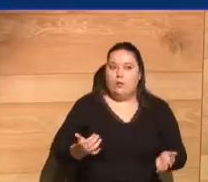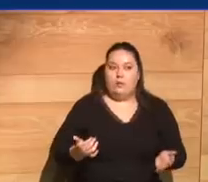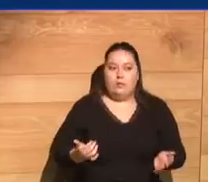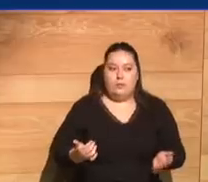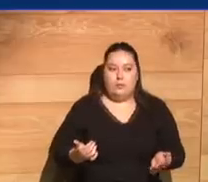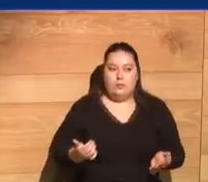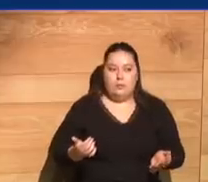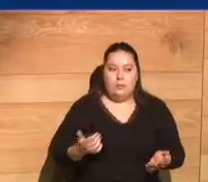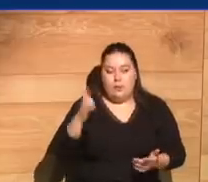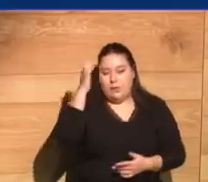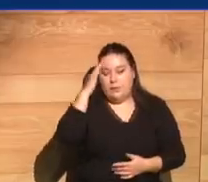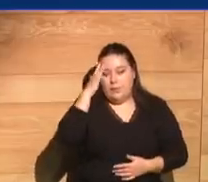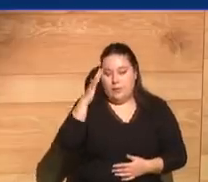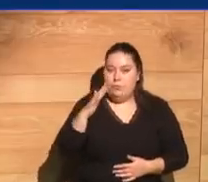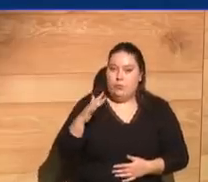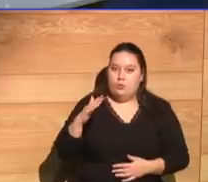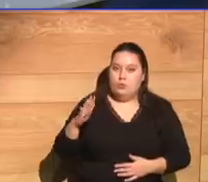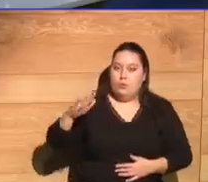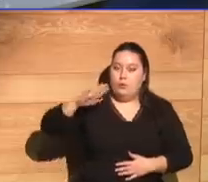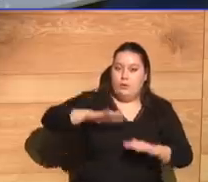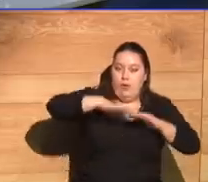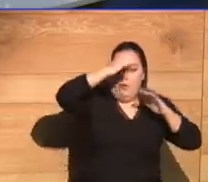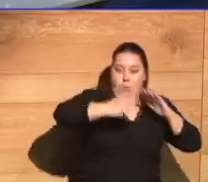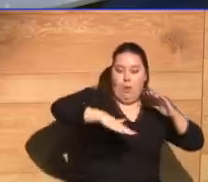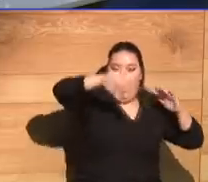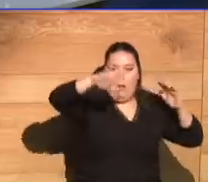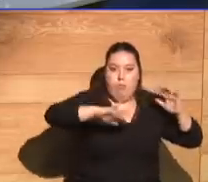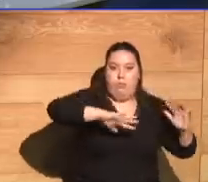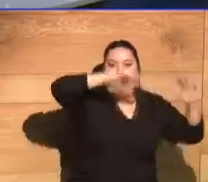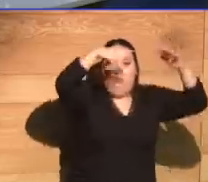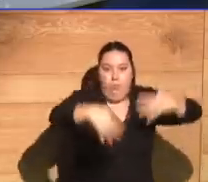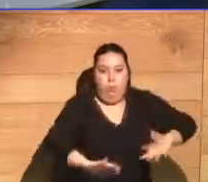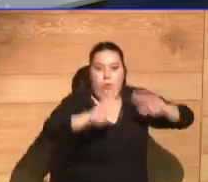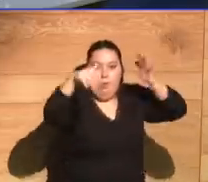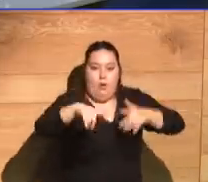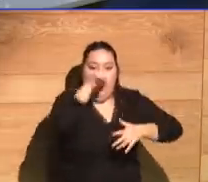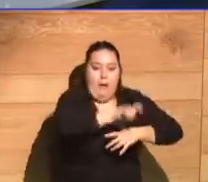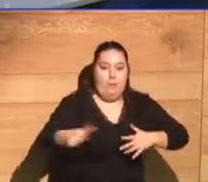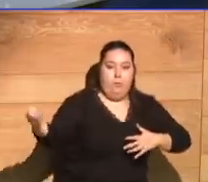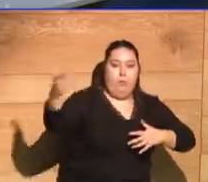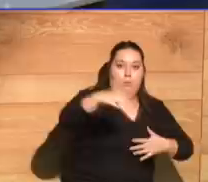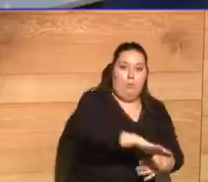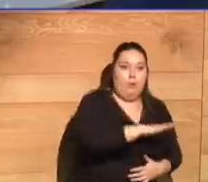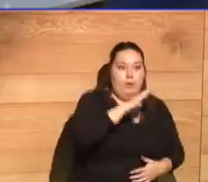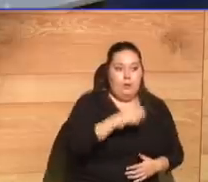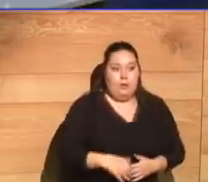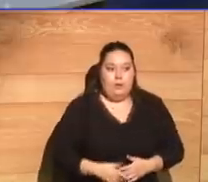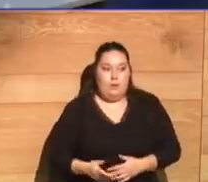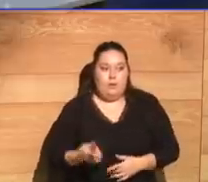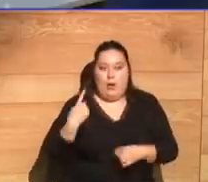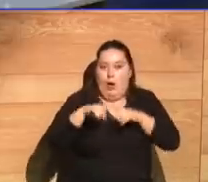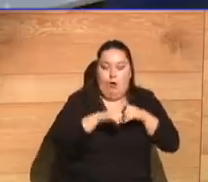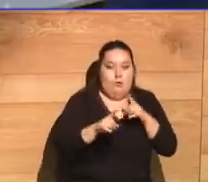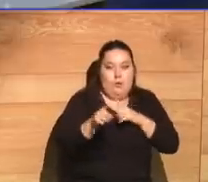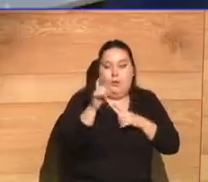atrás. El tiempo lo hacia que atrás. Imaginamos es maremotos y la humanidad muriendo, no, precisamente no, no. Por darle la no, vuelta. No, la presa se mete para adentro,